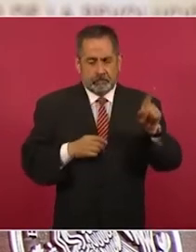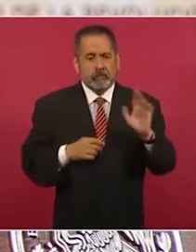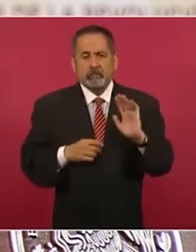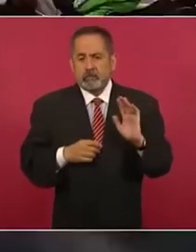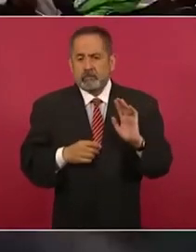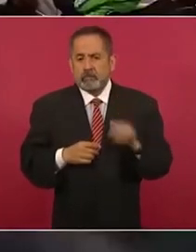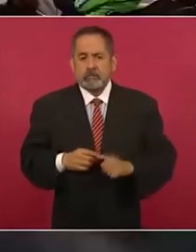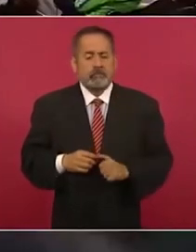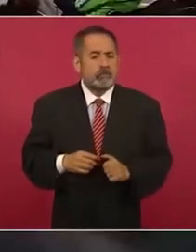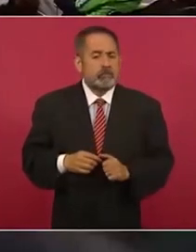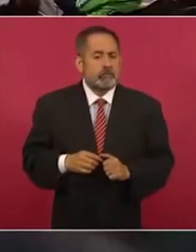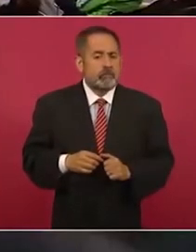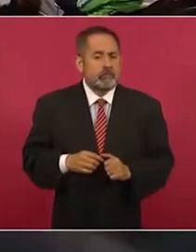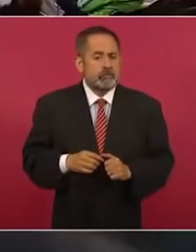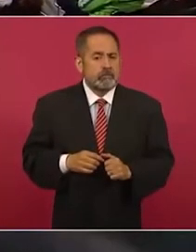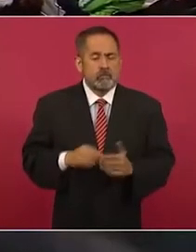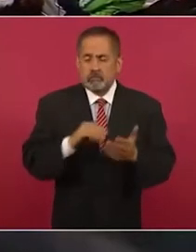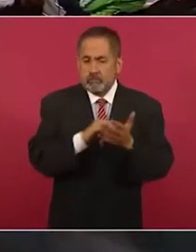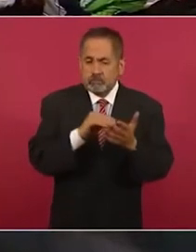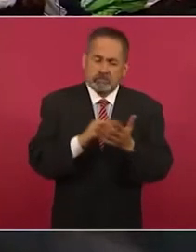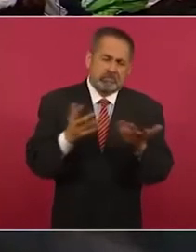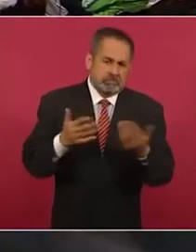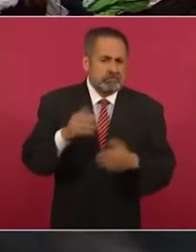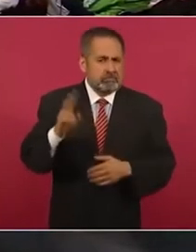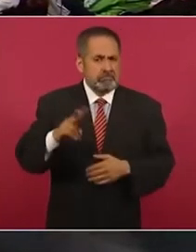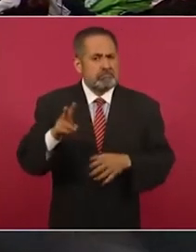todavía, y es cierto,